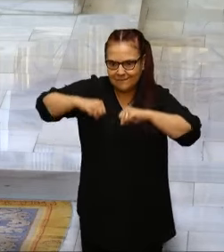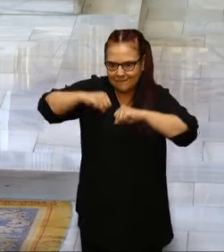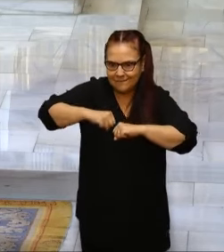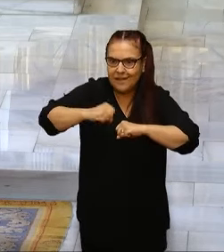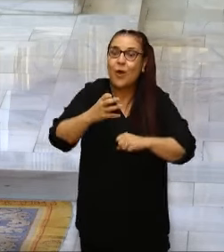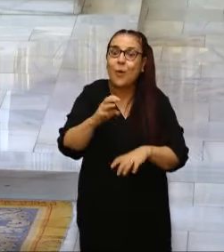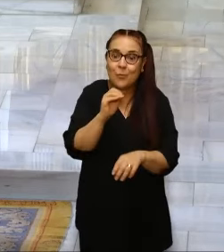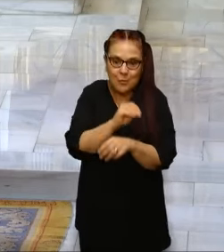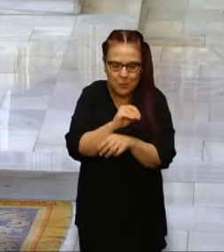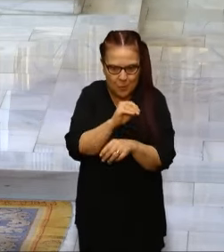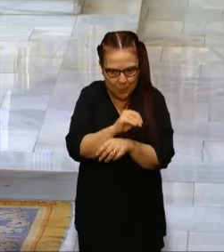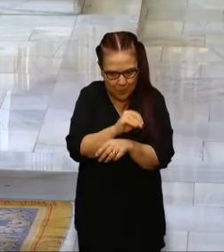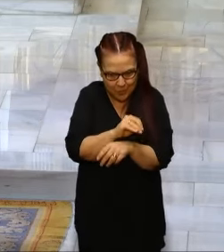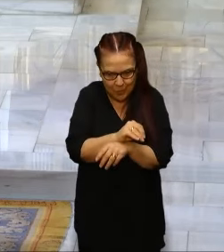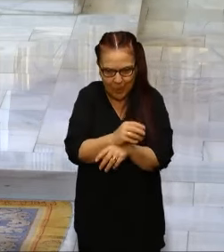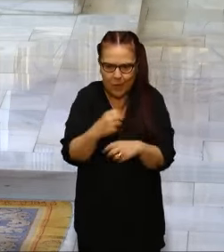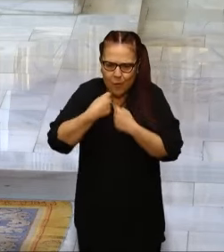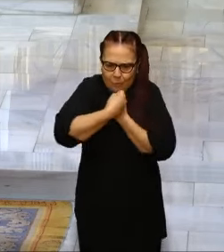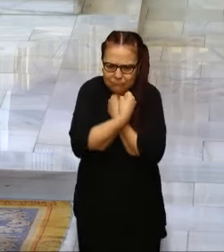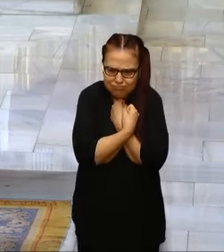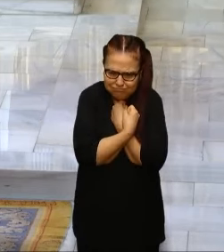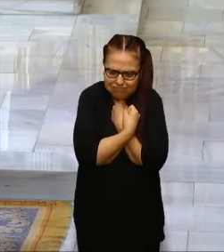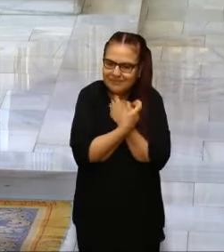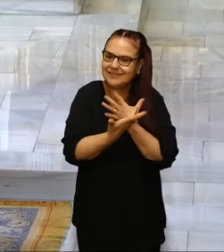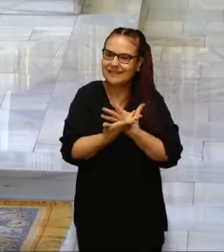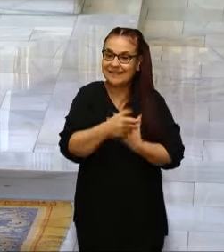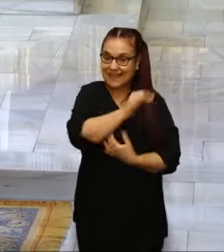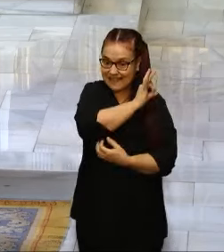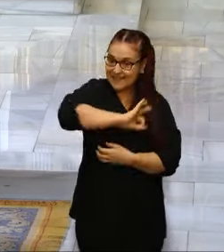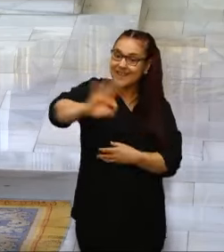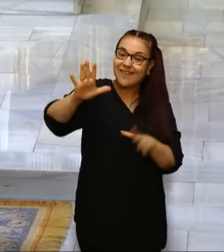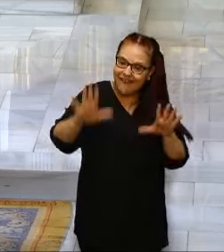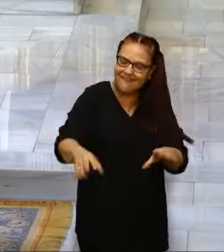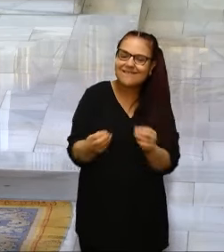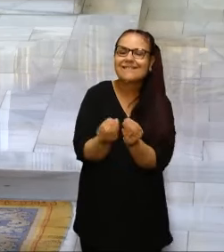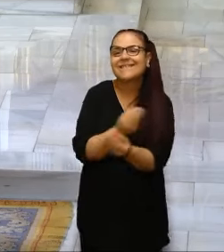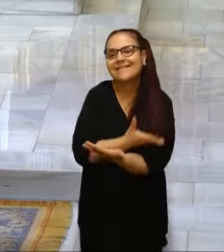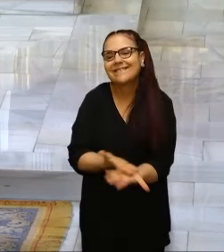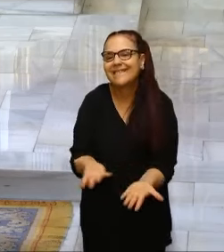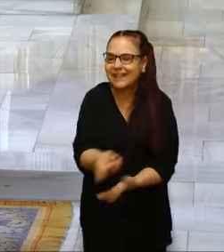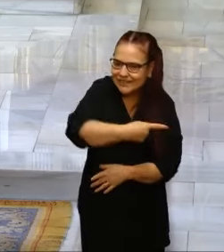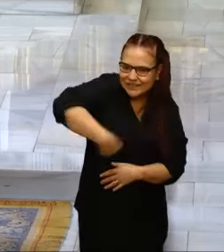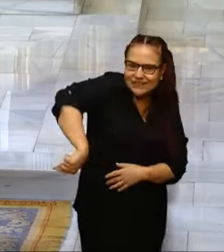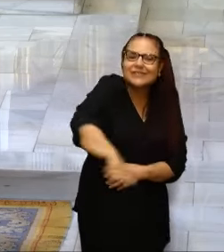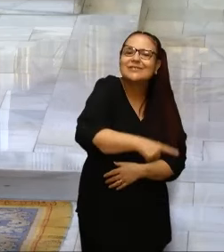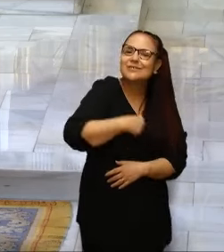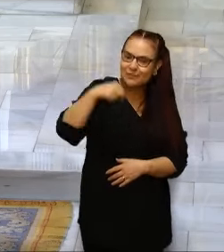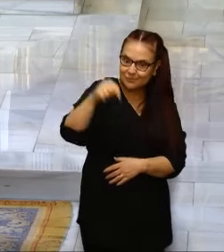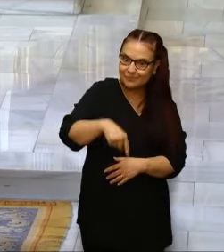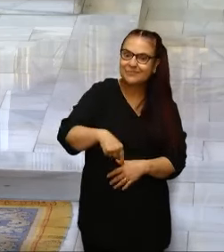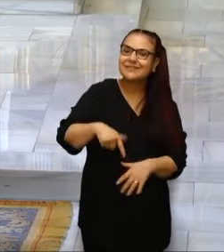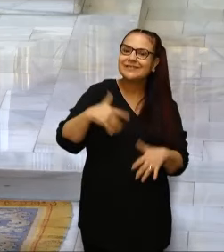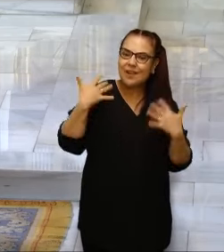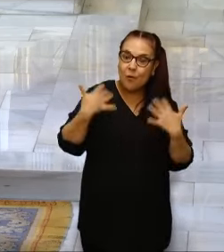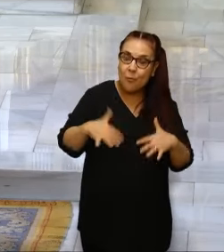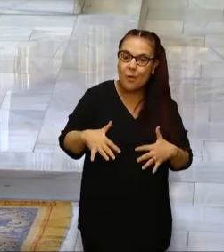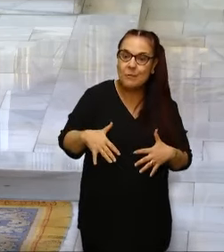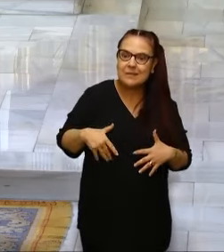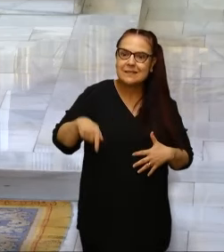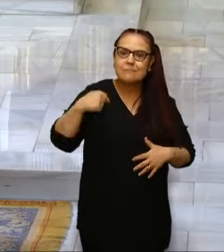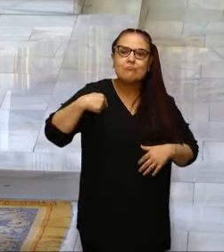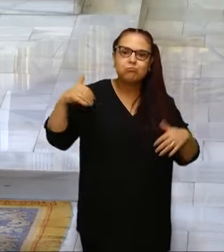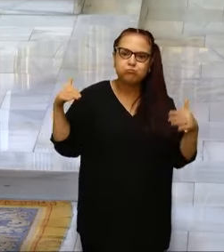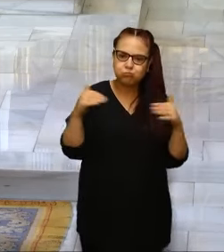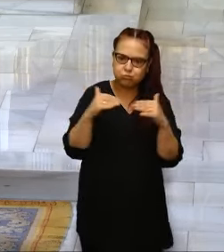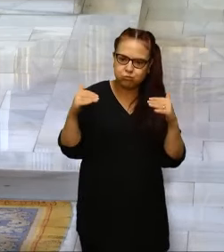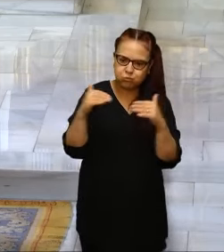abrigaros. El Señor que está con nosotros en este jueves sacerdotal y eucarístico